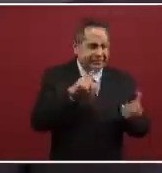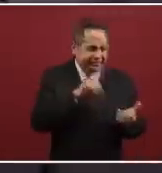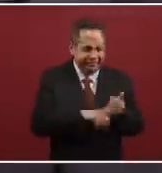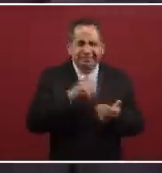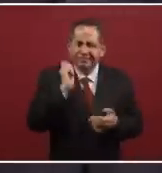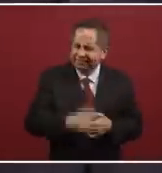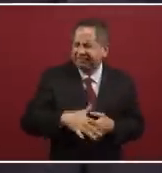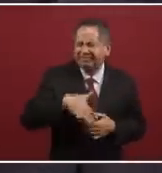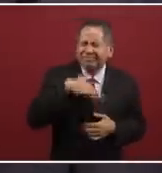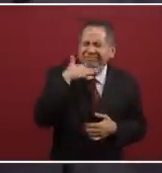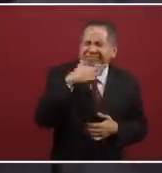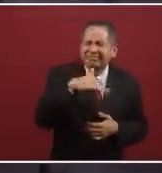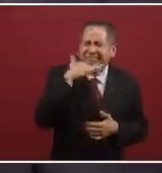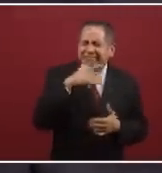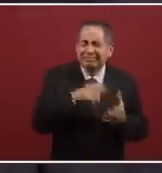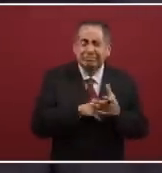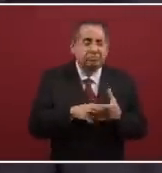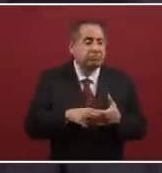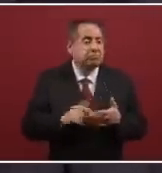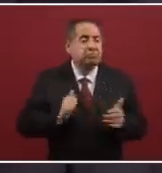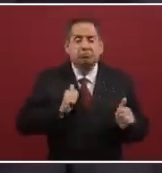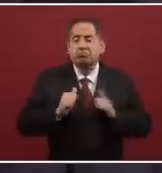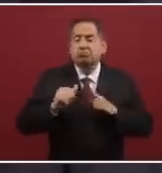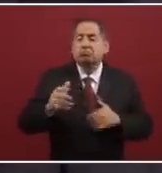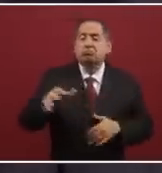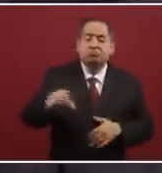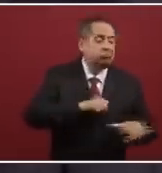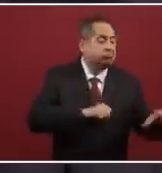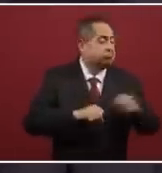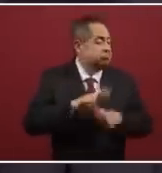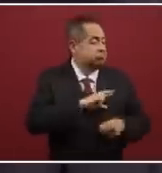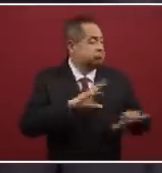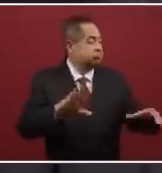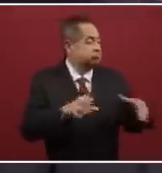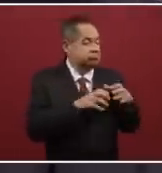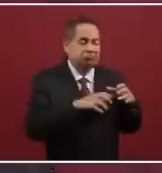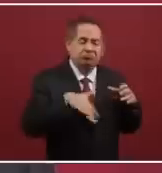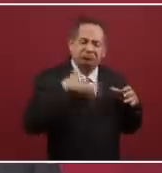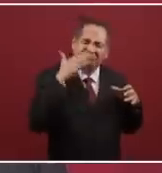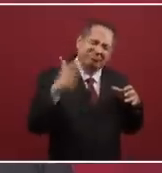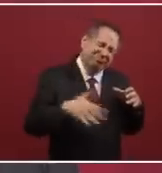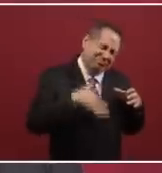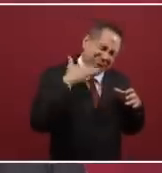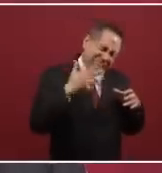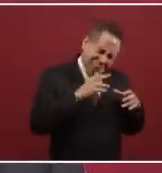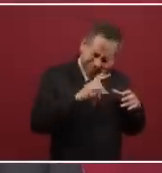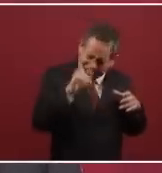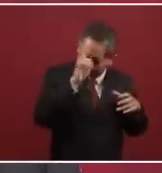corrupción. Privatización es sinónimo de corrupción.